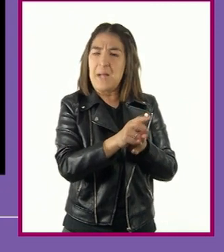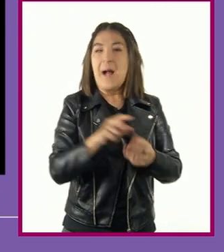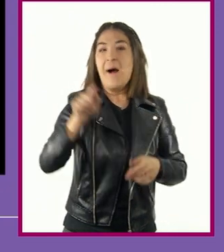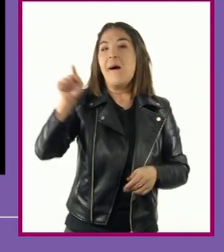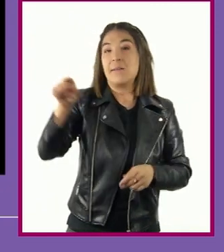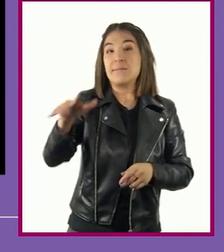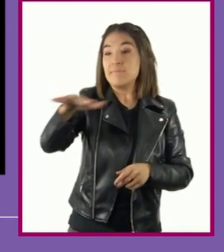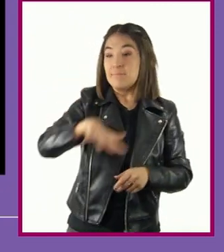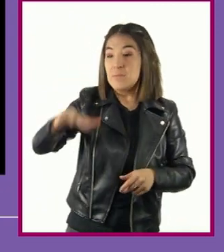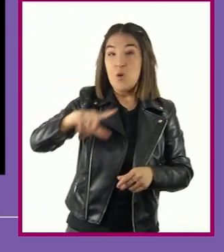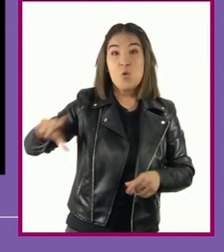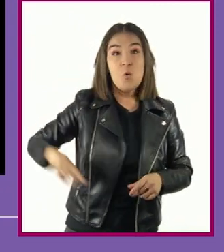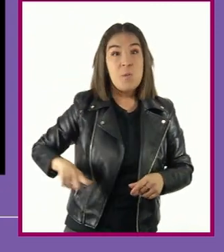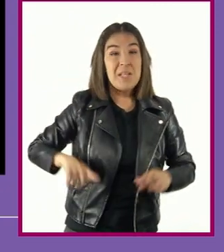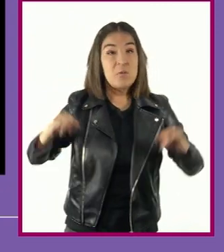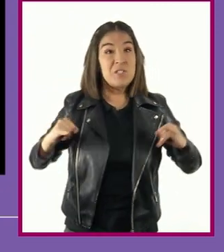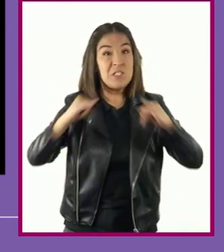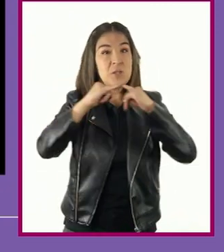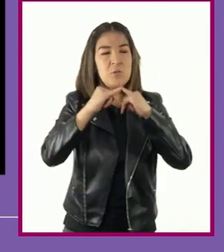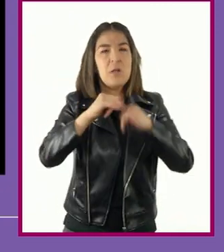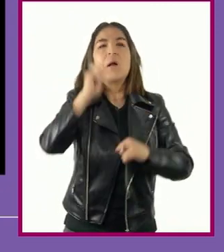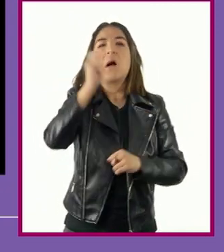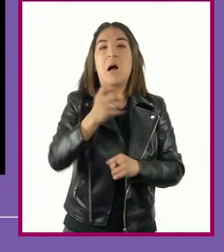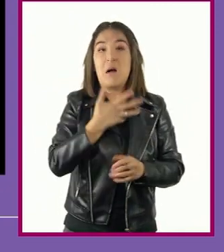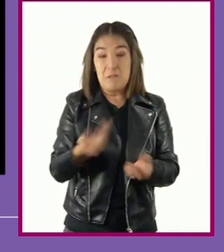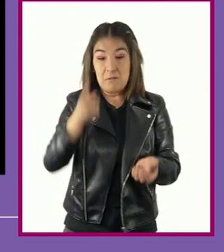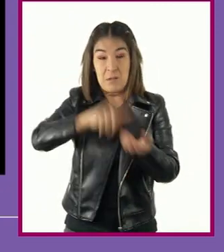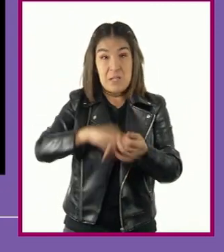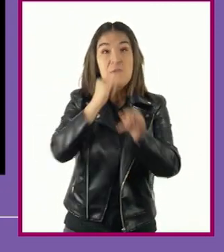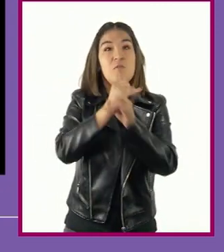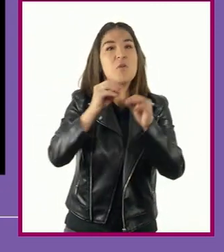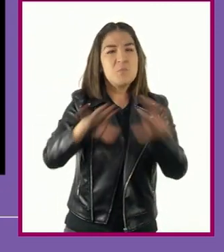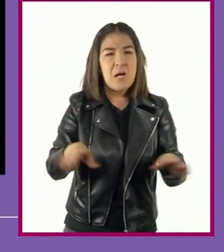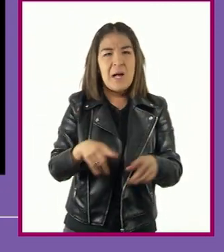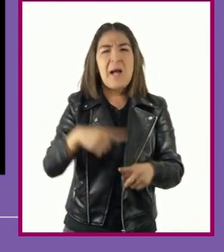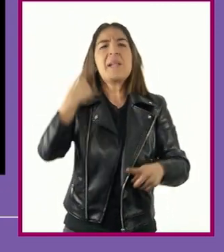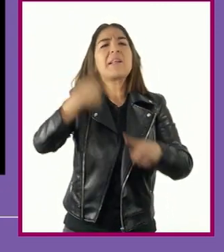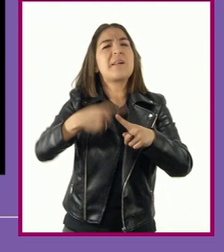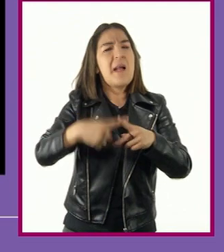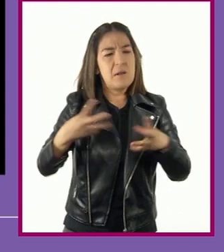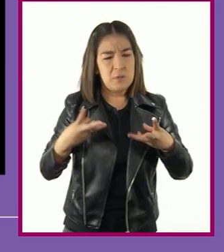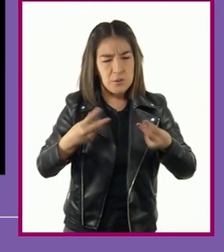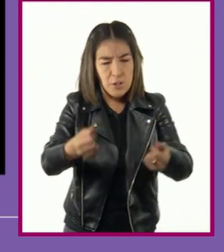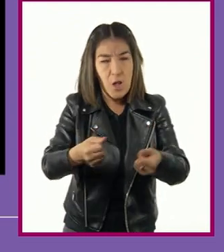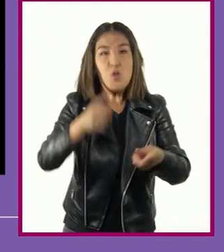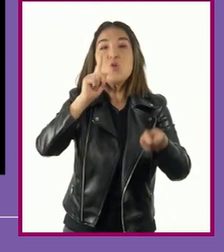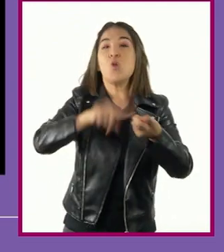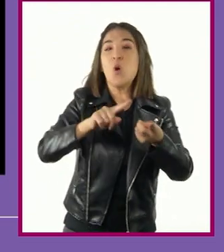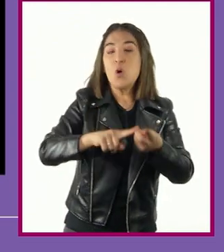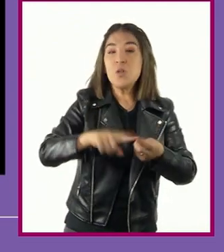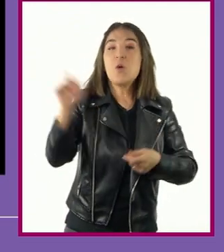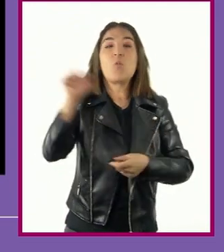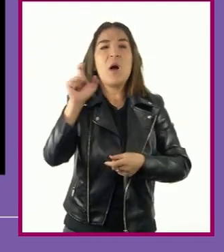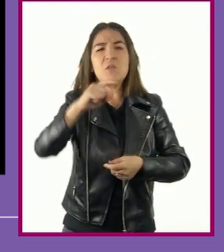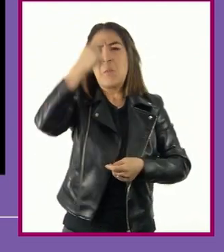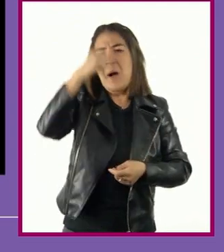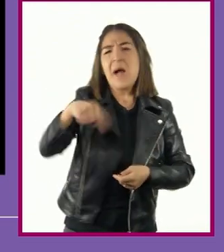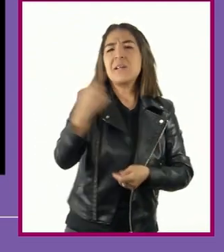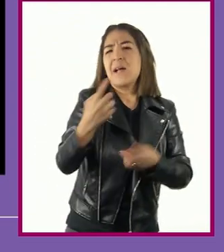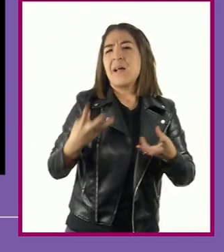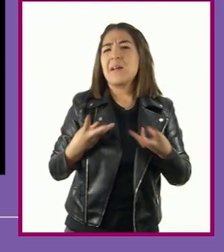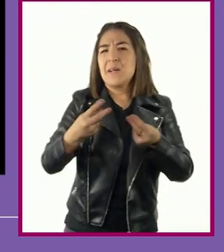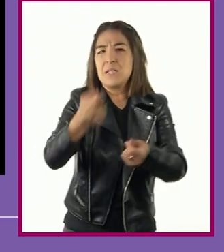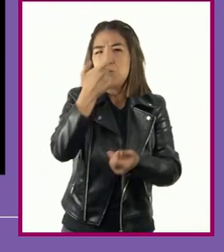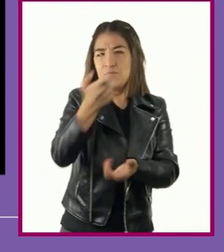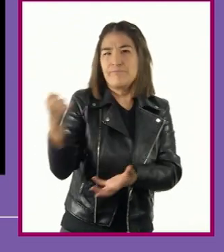instituciones públicas tienen información sobre qué se gasta, dónde, cuándo y para qué.